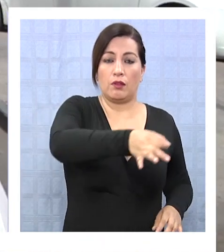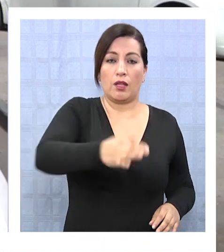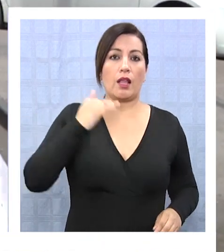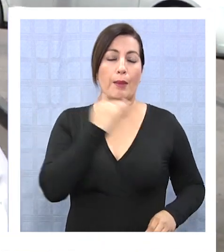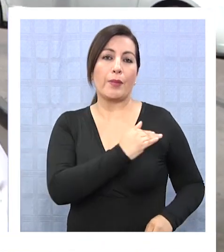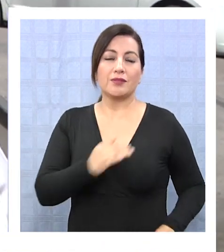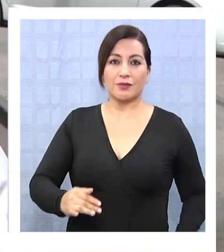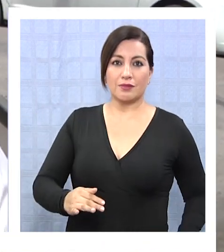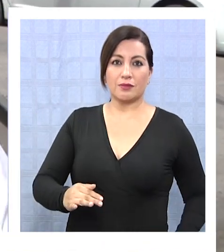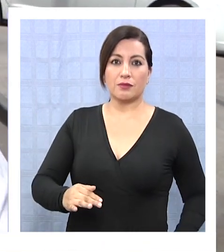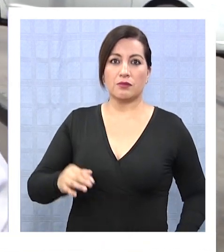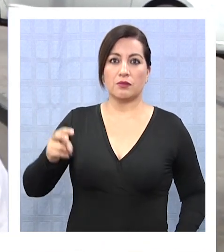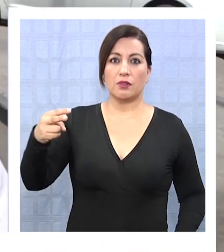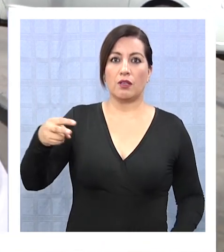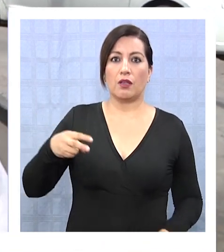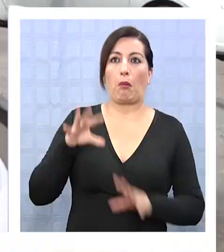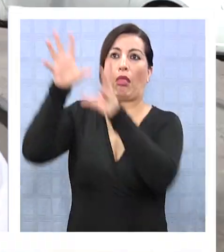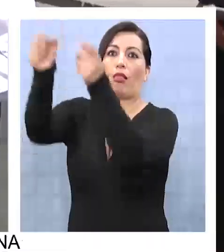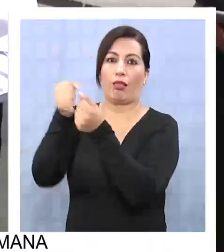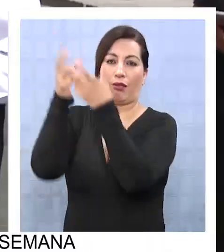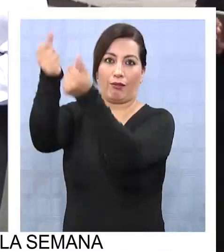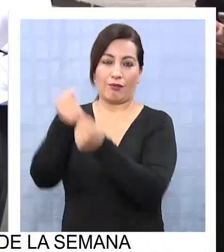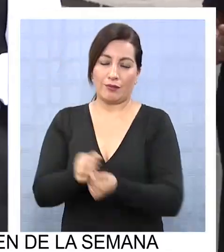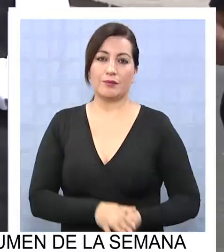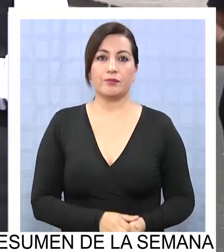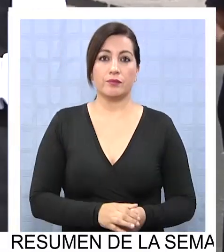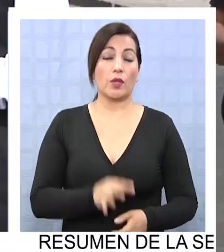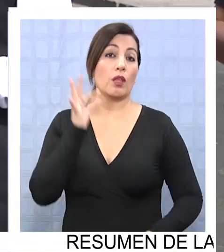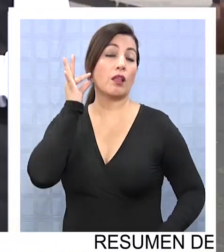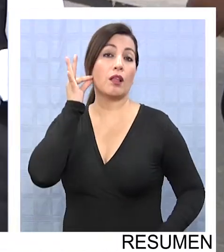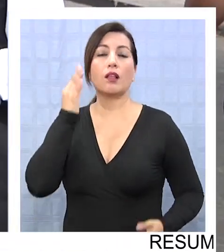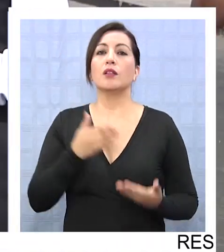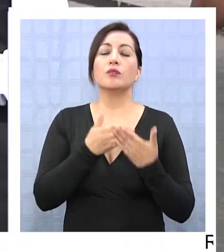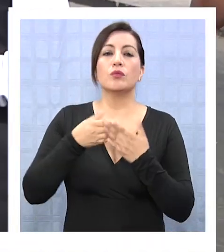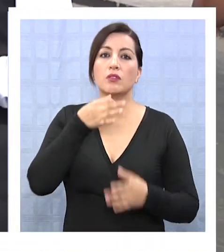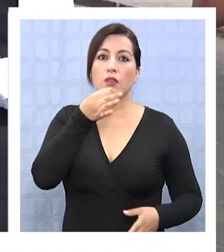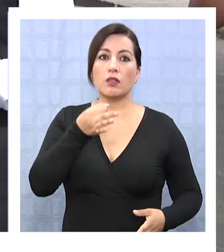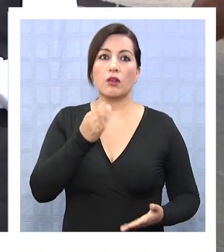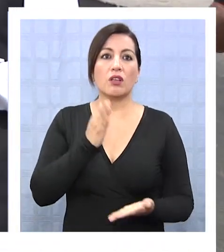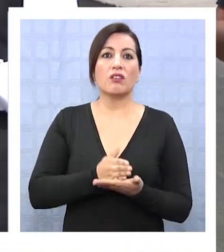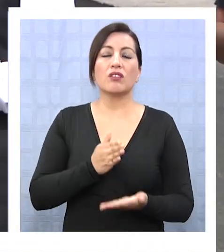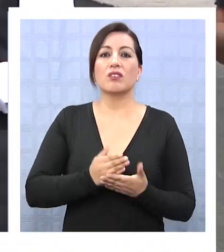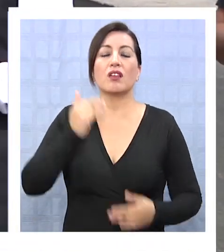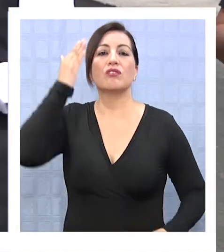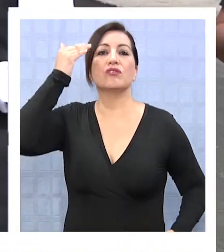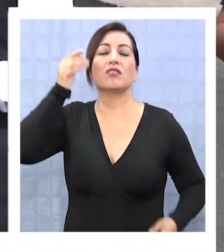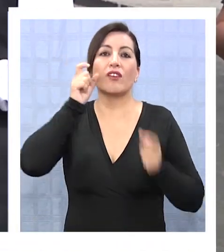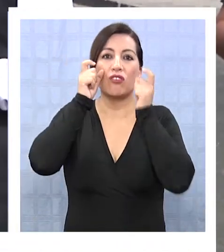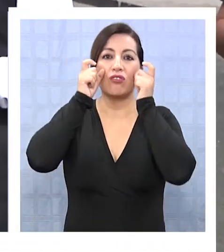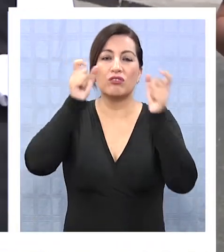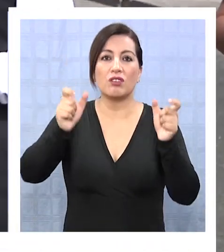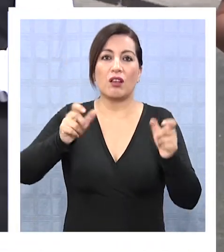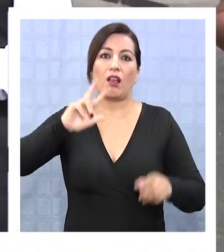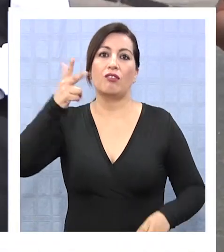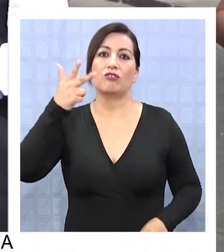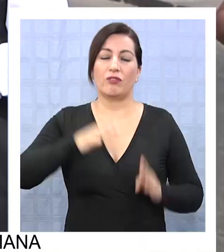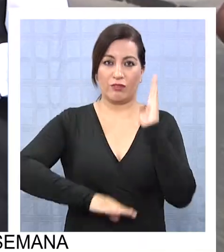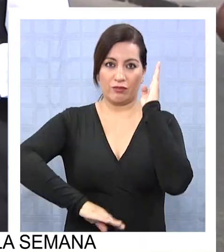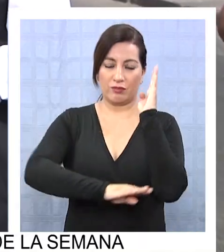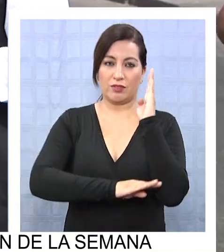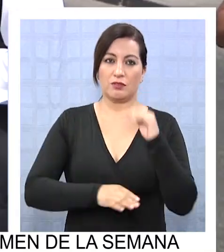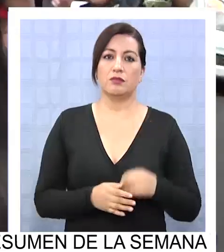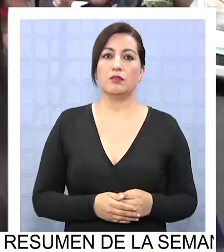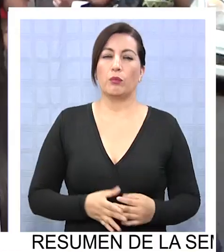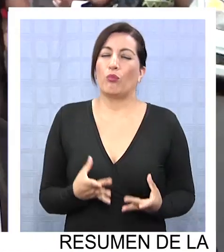las más chiquititas lo quitaban de las manos. Señala la estudiante que el colegio no supo controlar a las niñas de octavo año.